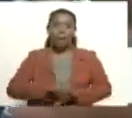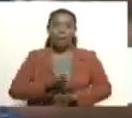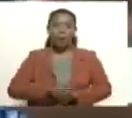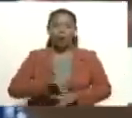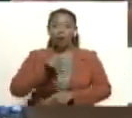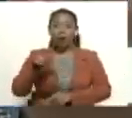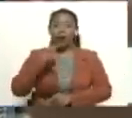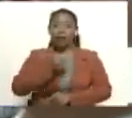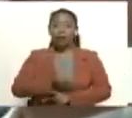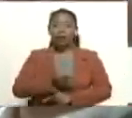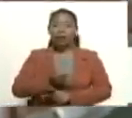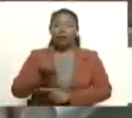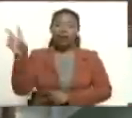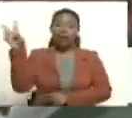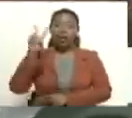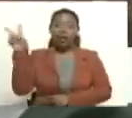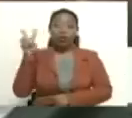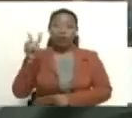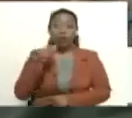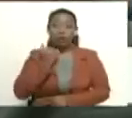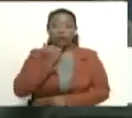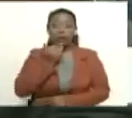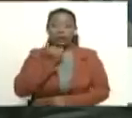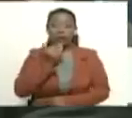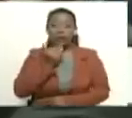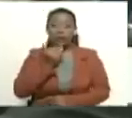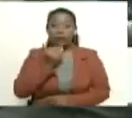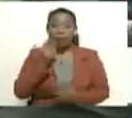que llevó a Venezuela al borde del colapso,